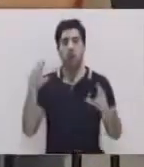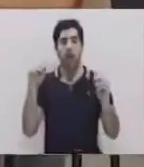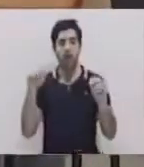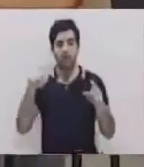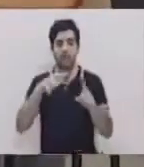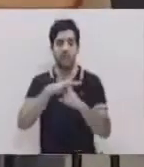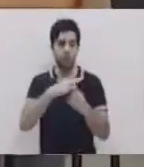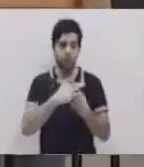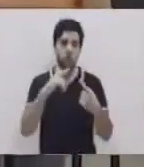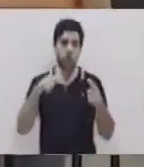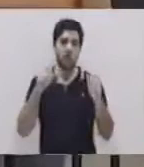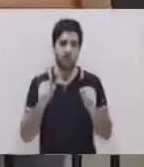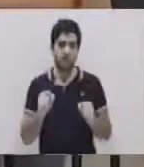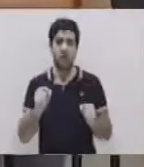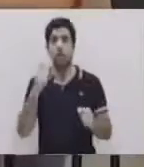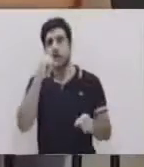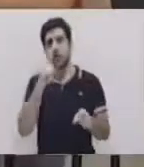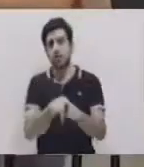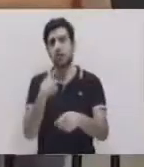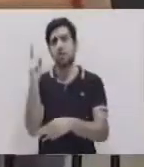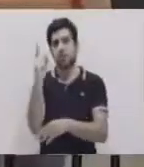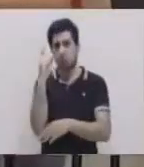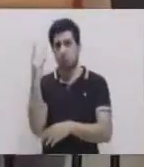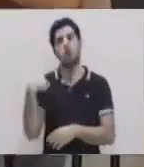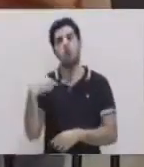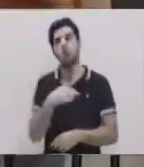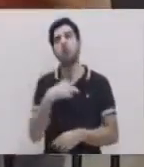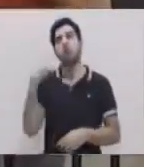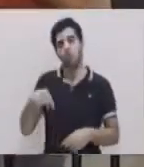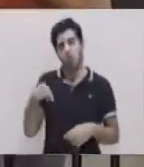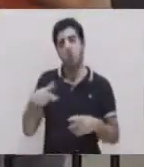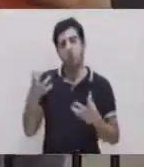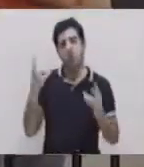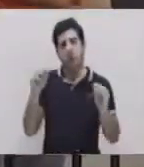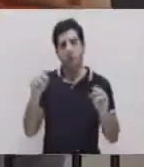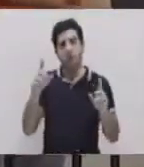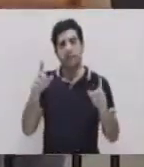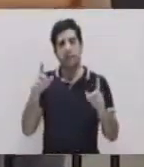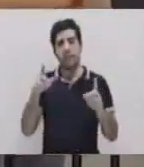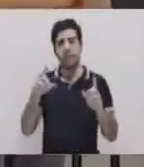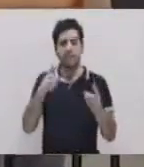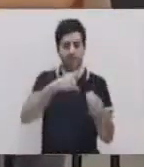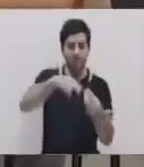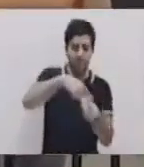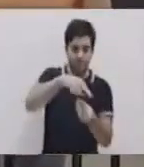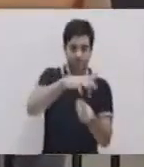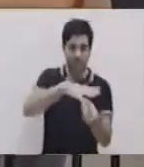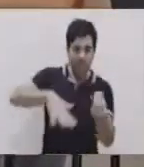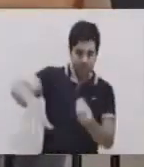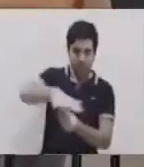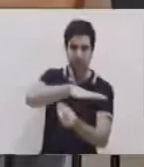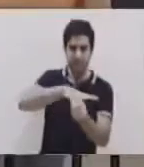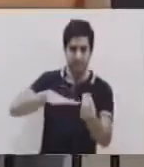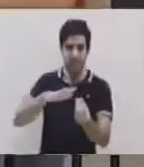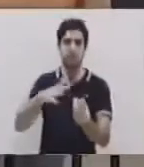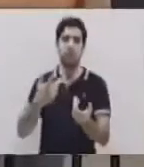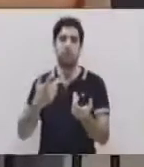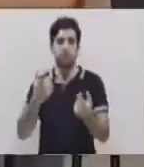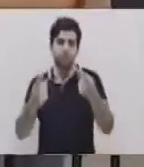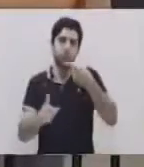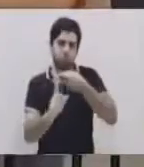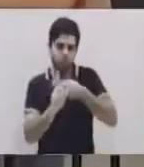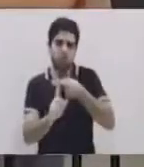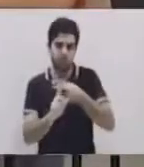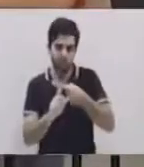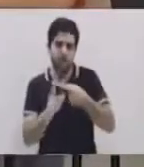situación difícil en la que estamos, pues es bastante importante el tener un ambiente familiar sano, ¿verdad? Así es, yo creo que eso es